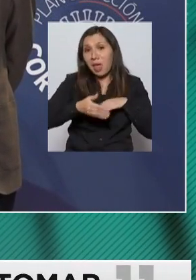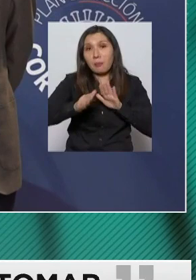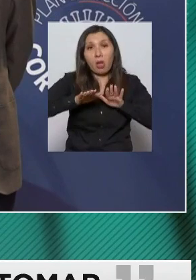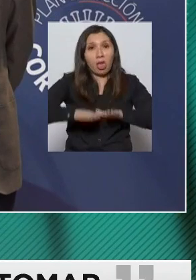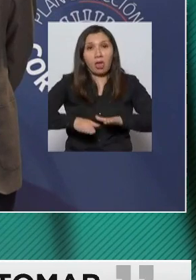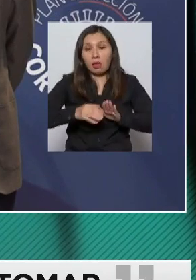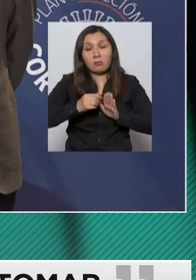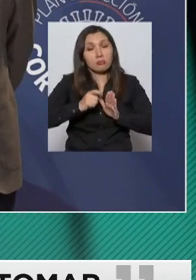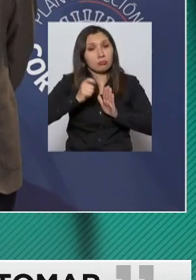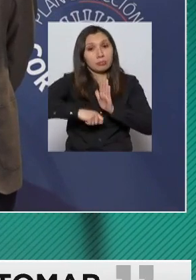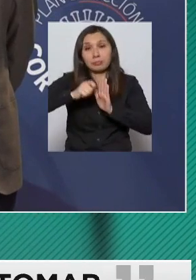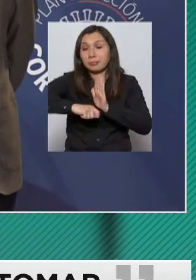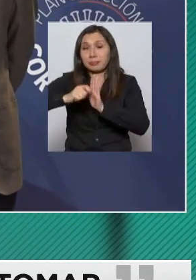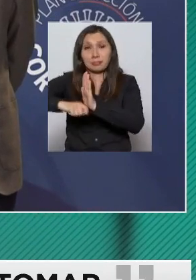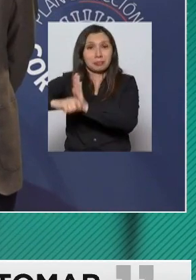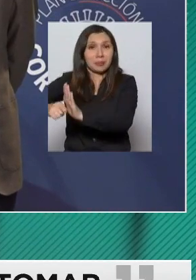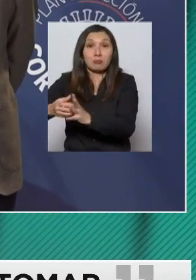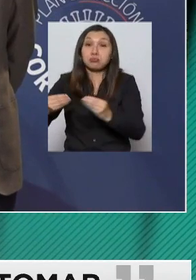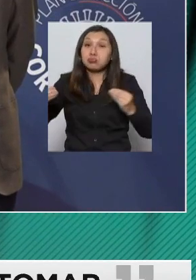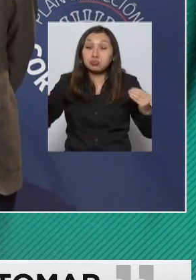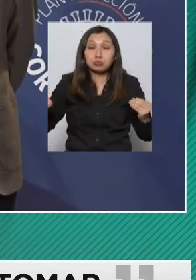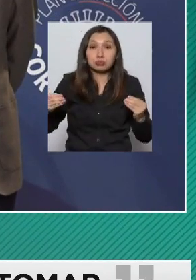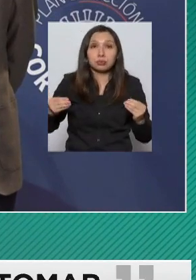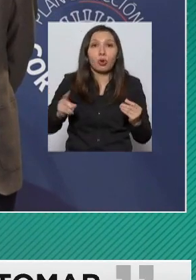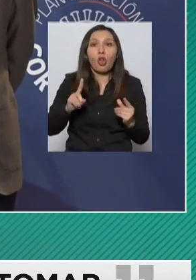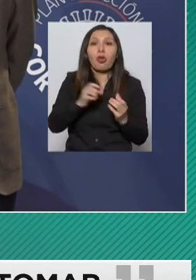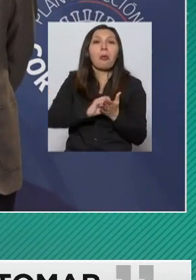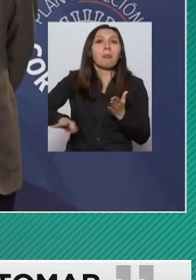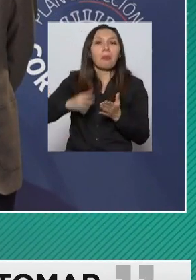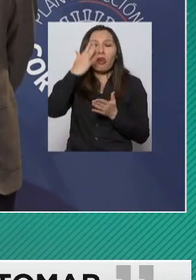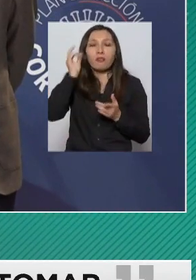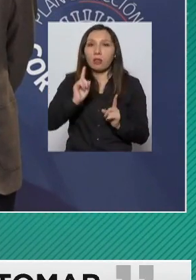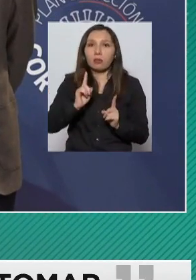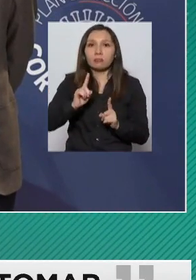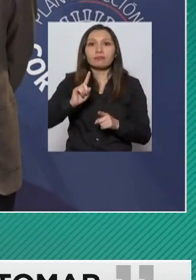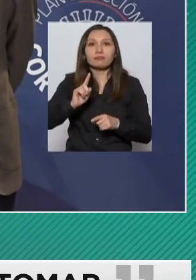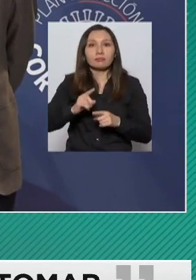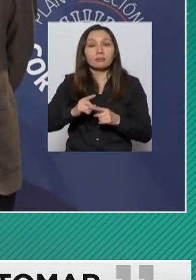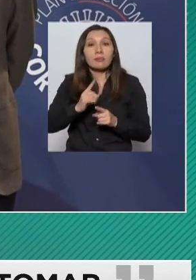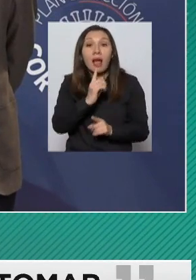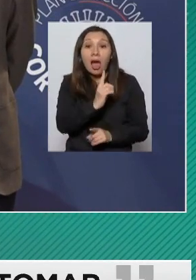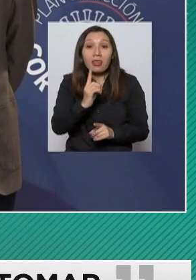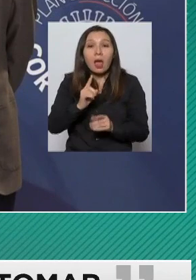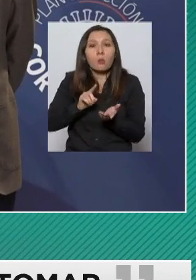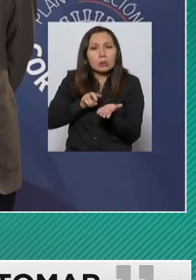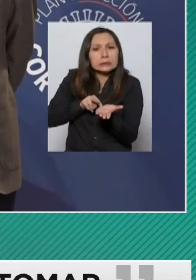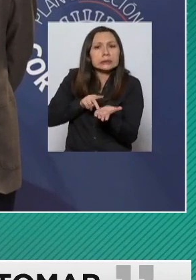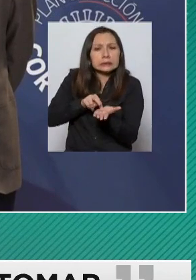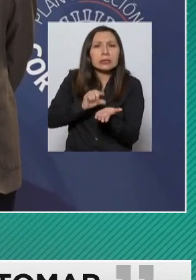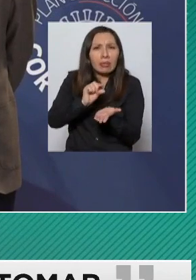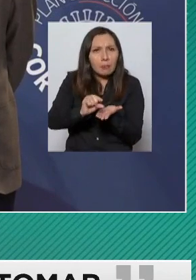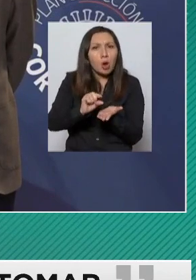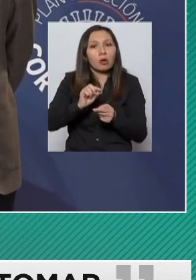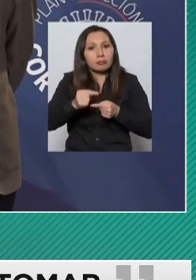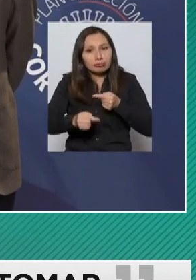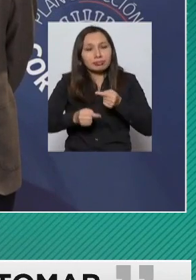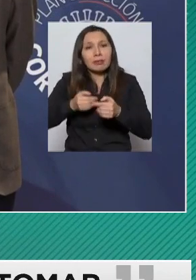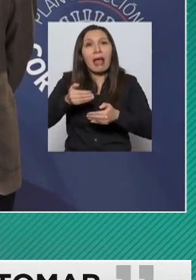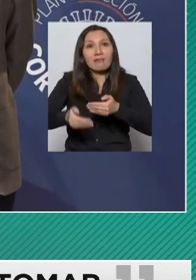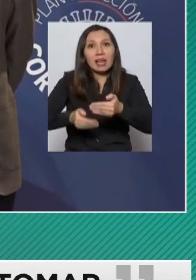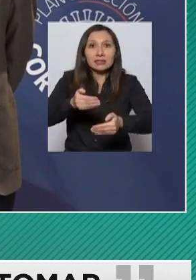muchos y en ese contexto cada paso que se dé incluido